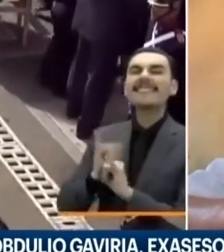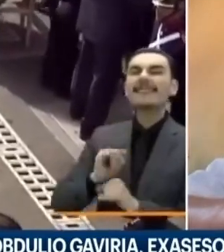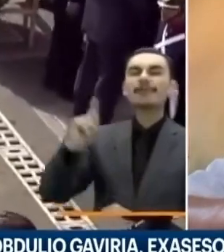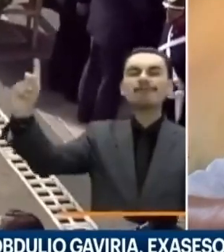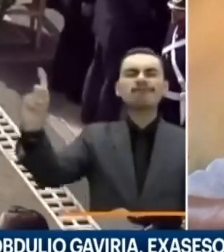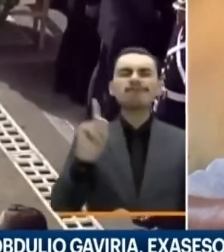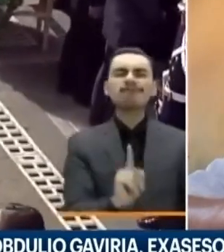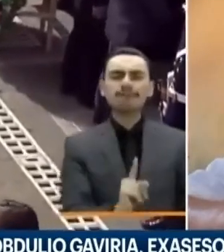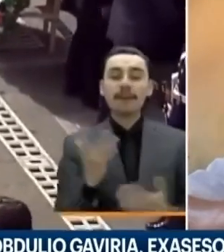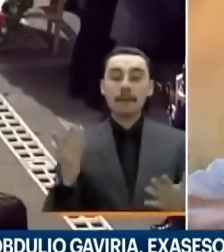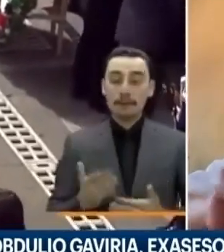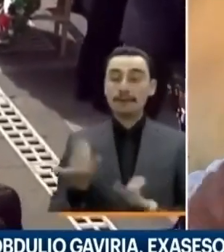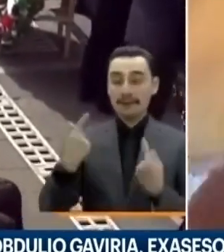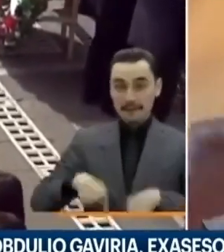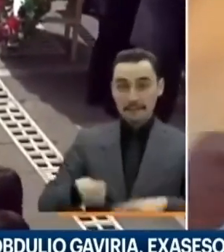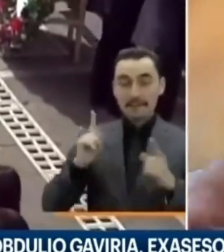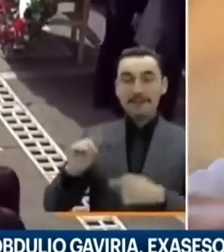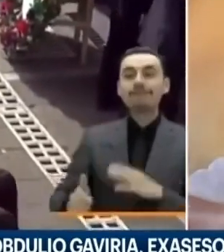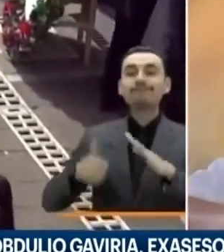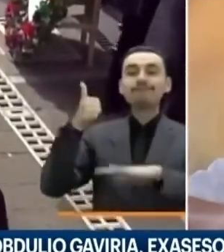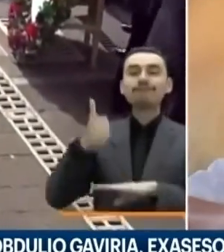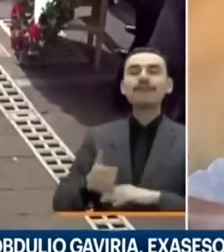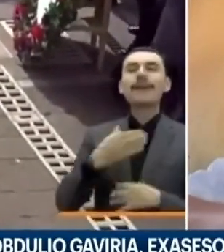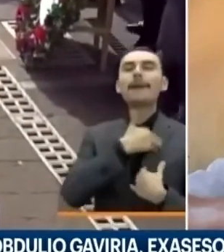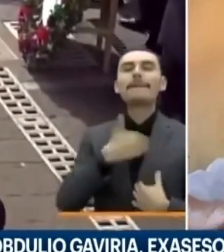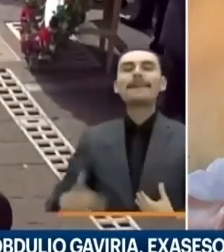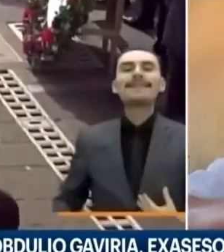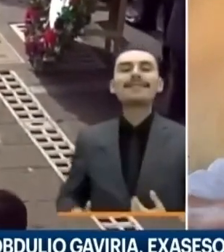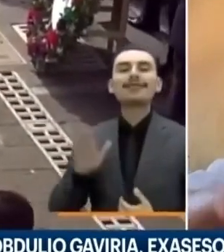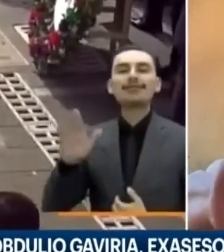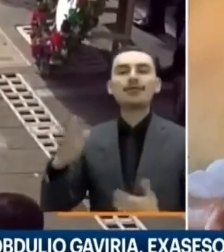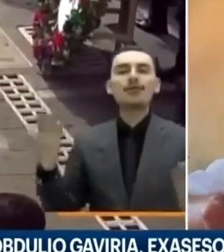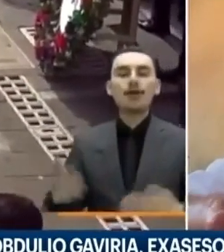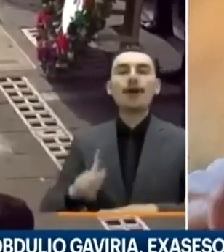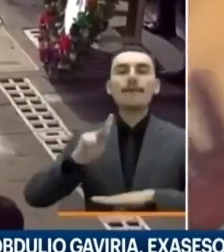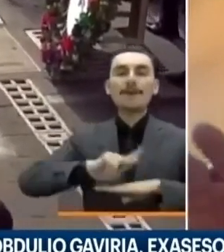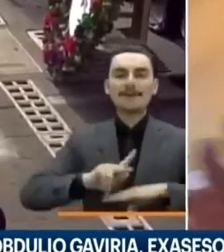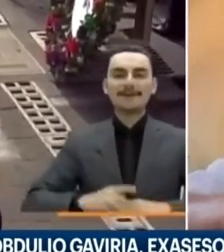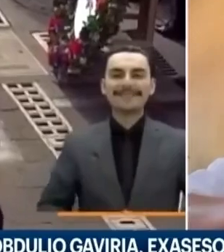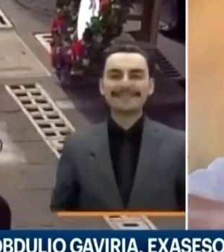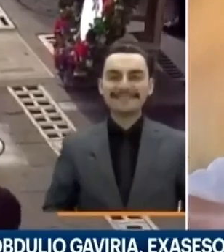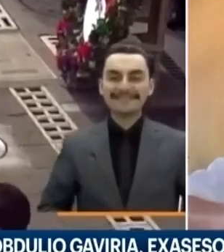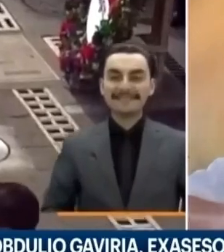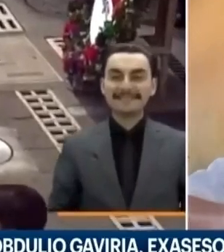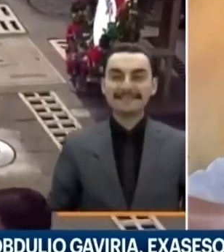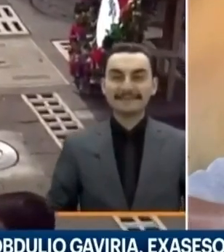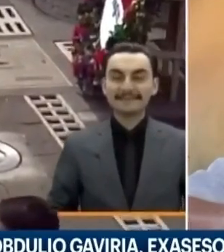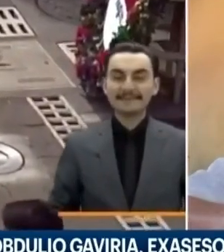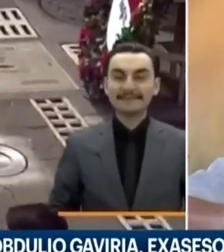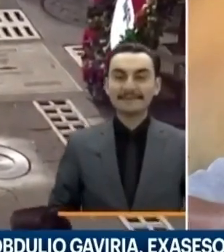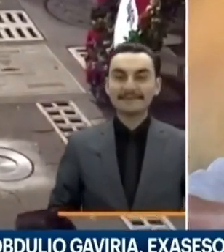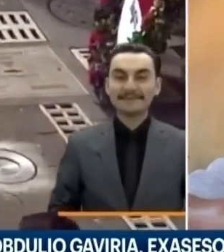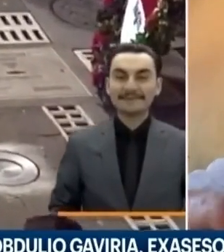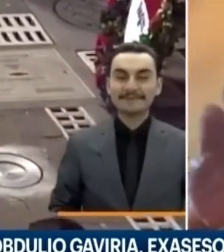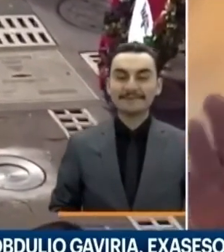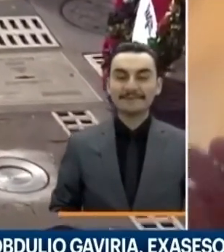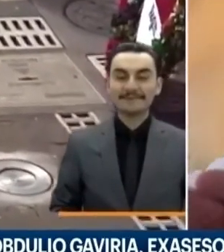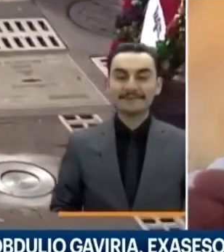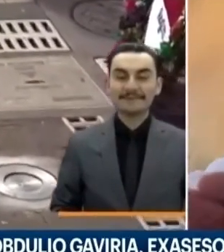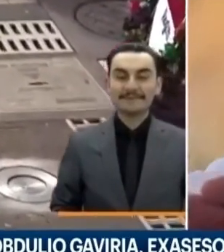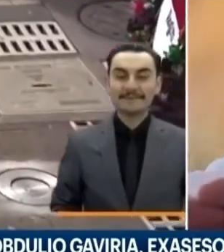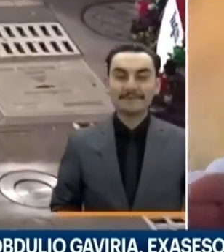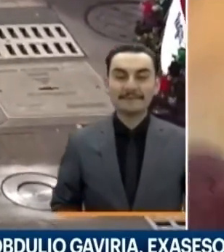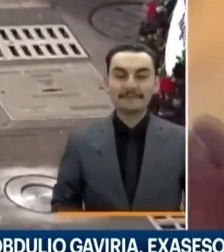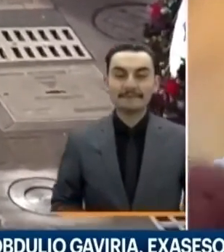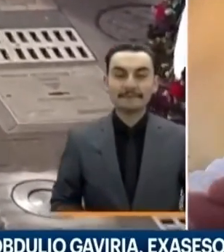con las contraparte de la fiscalía, que son los sindicados y lo que ellos llaman la bancada de la defensa,